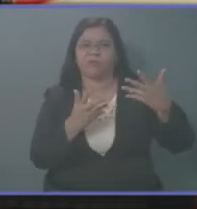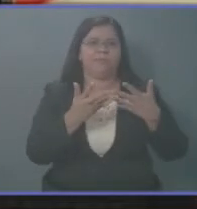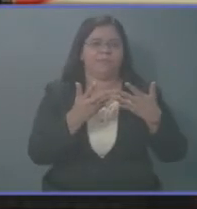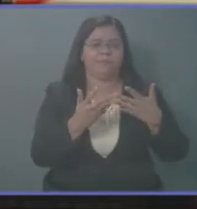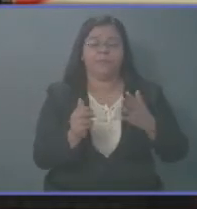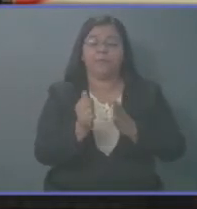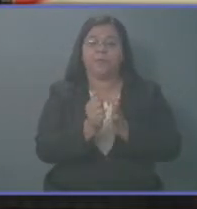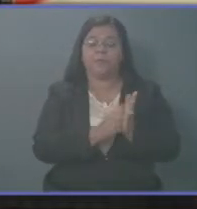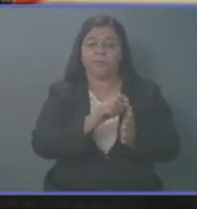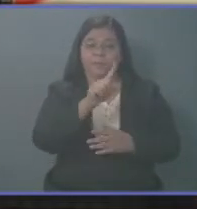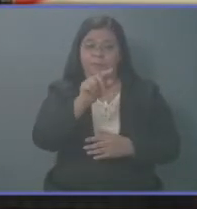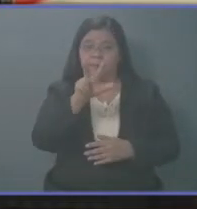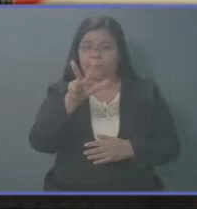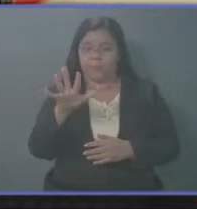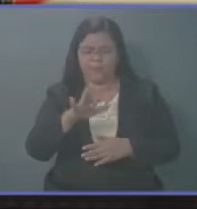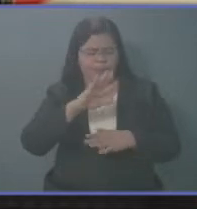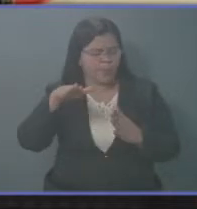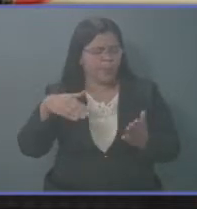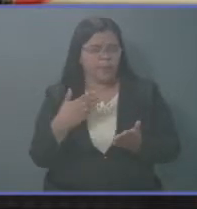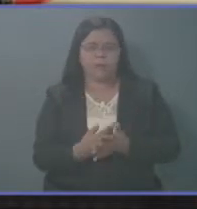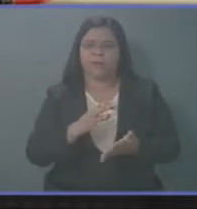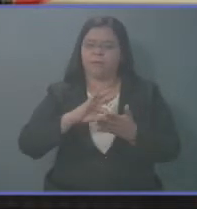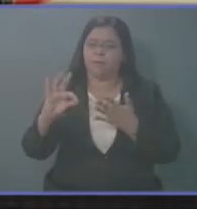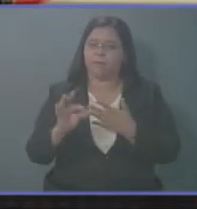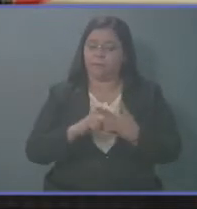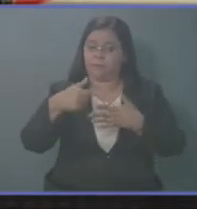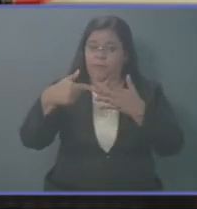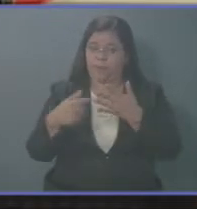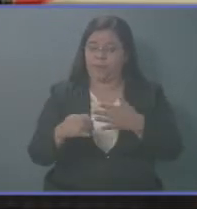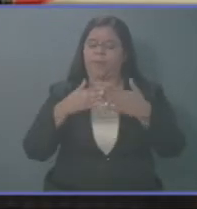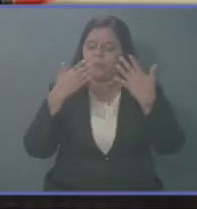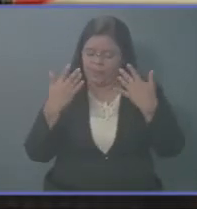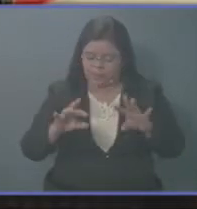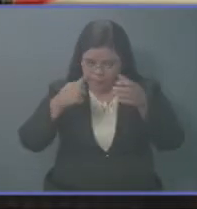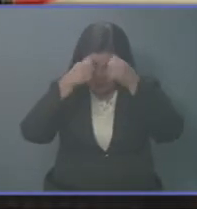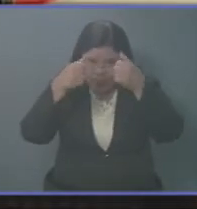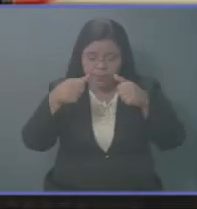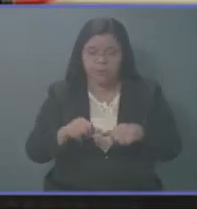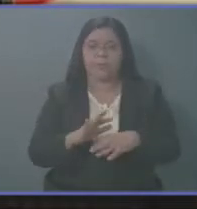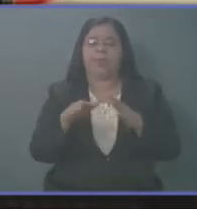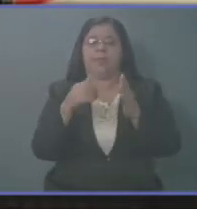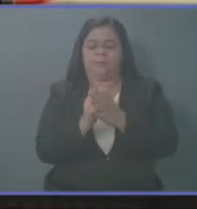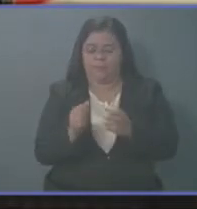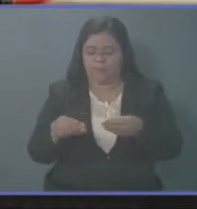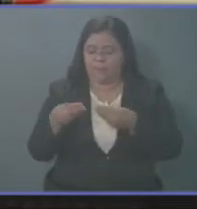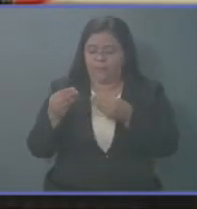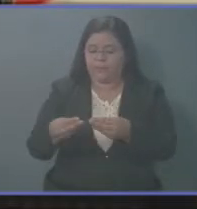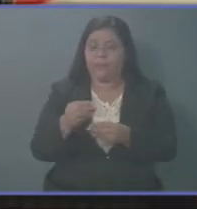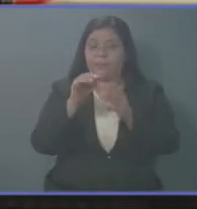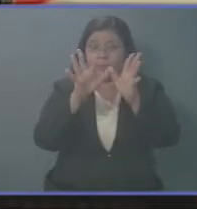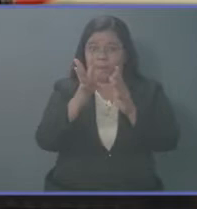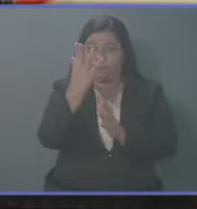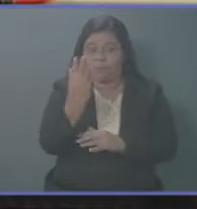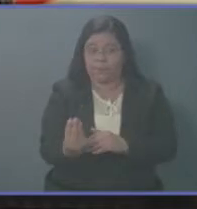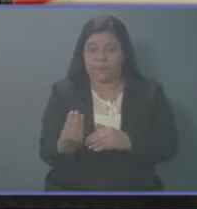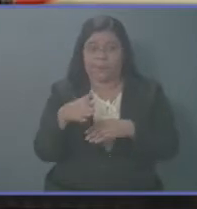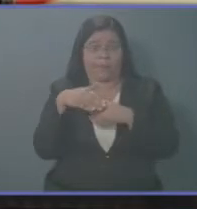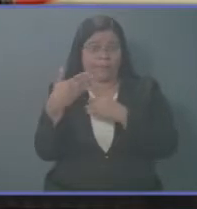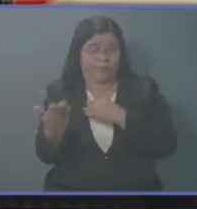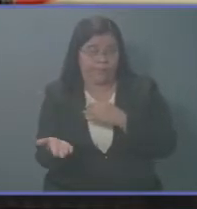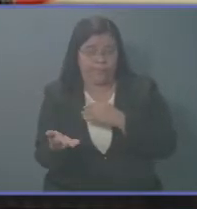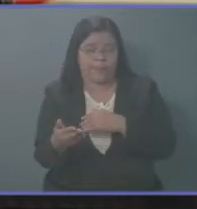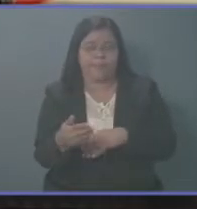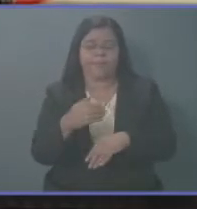Artículo 135. Todo proyecto de ley, después de discutido y aprobado, se trasladará a más tardar dentro de 10 días hábiles